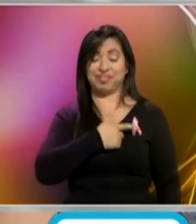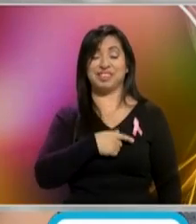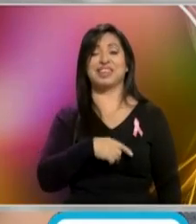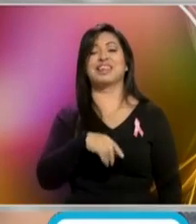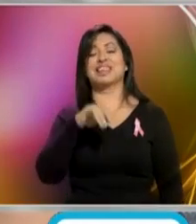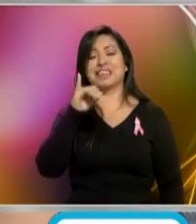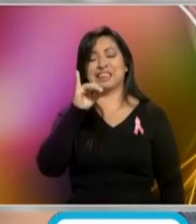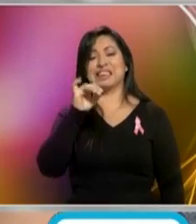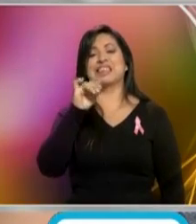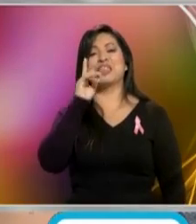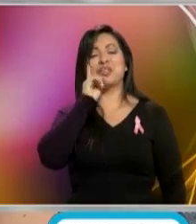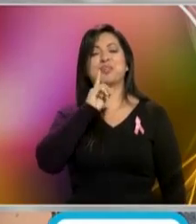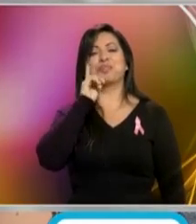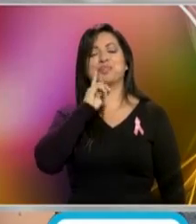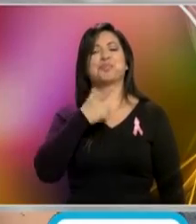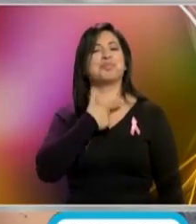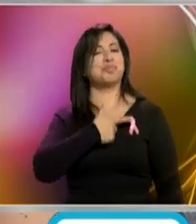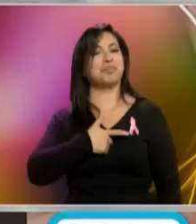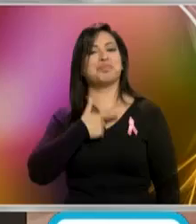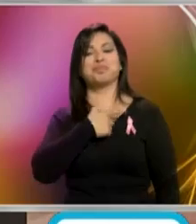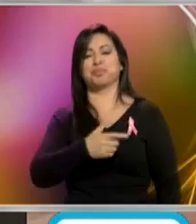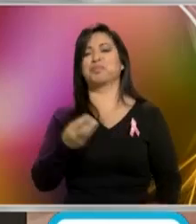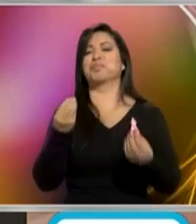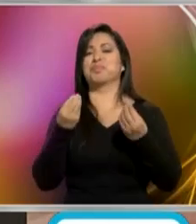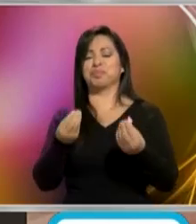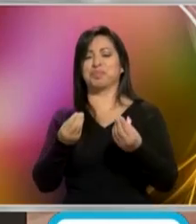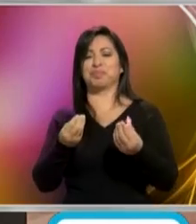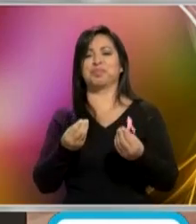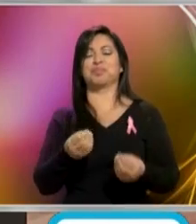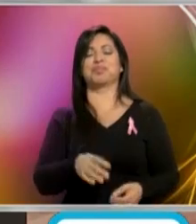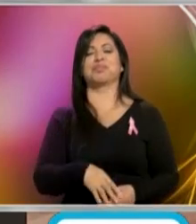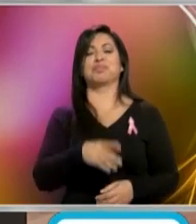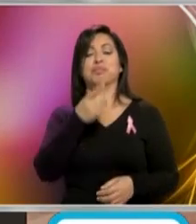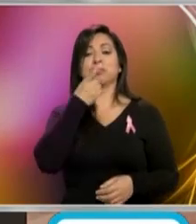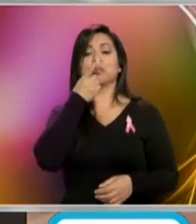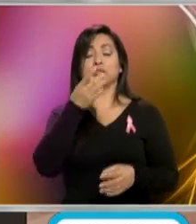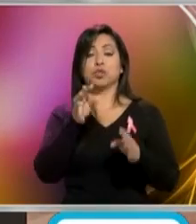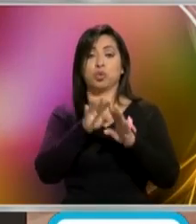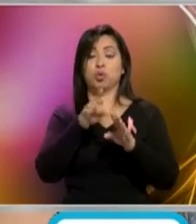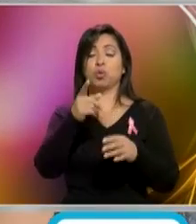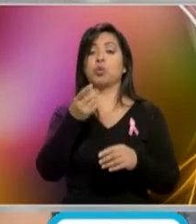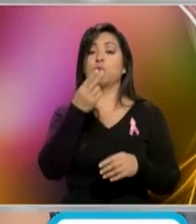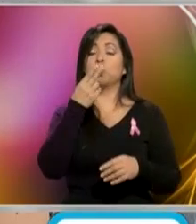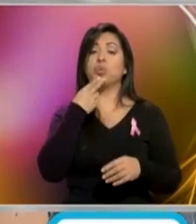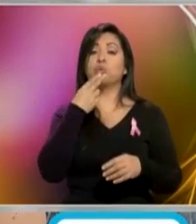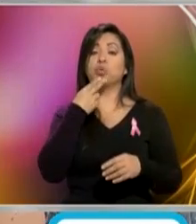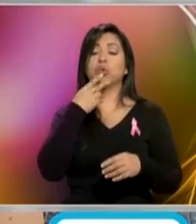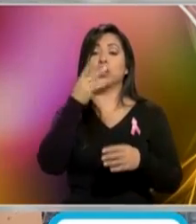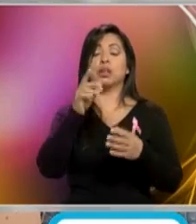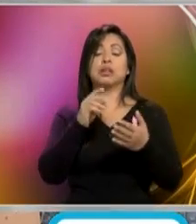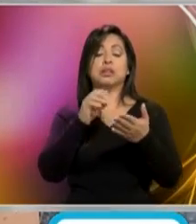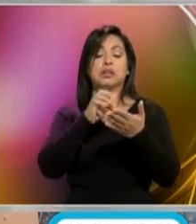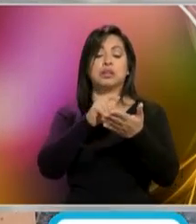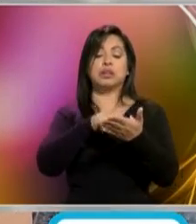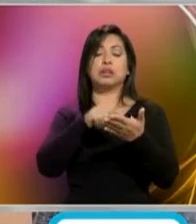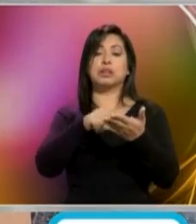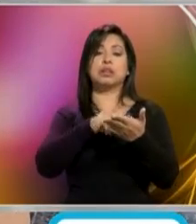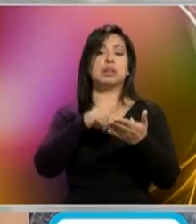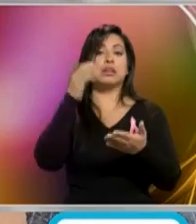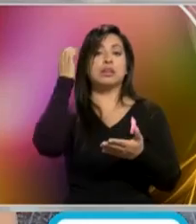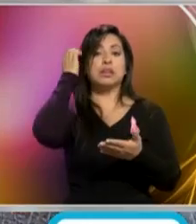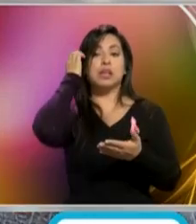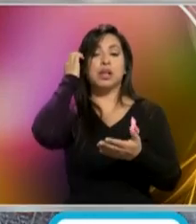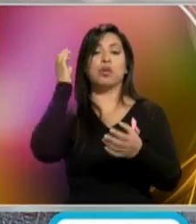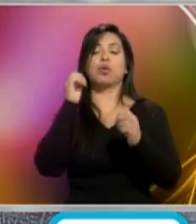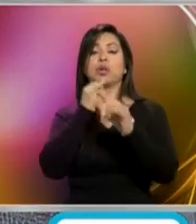que en lo personal disfruto muchísimo. ¿Y utilizas aplicaciones para hacerlo? No, la verdad es que yo ni sabía que existían algunas aplicaciones que